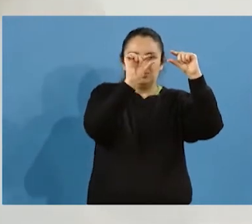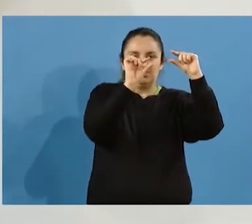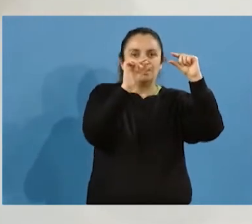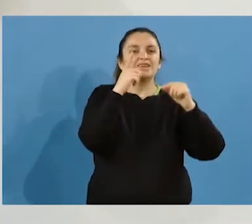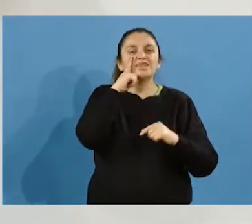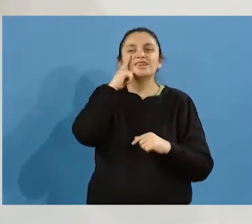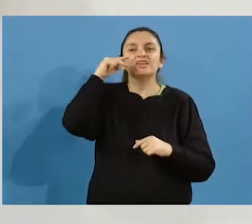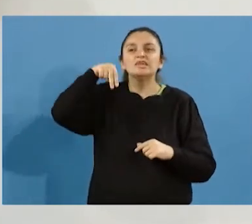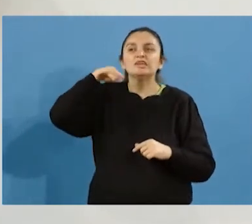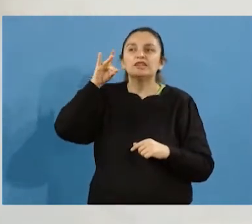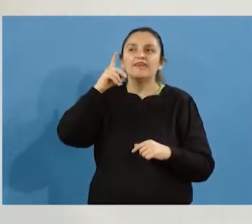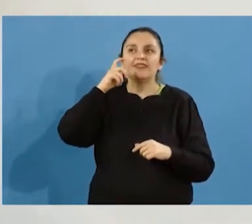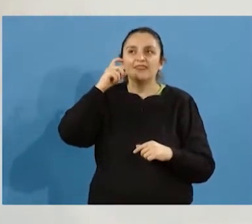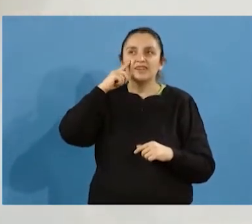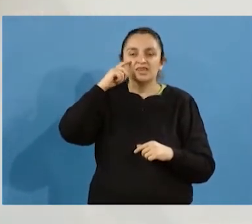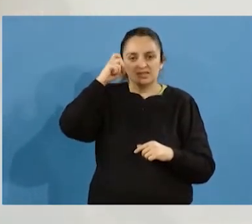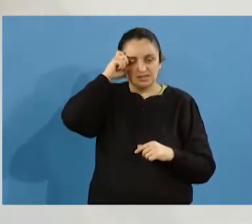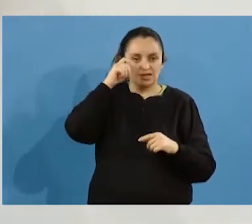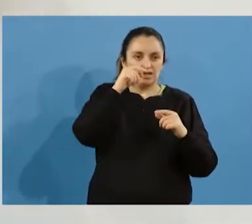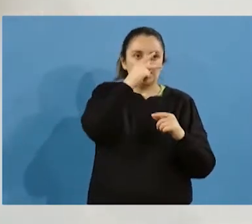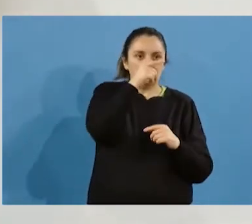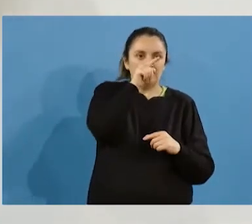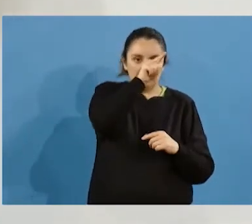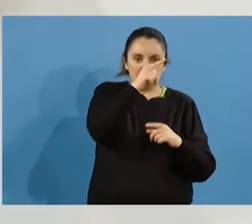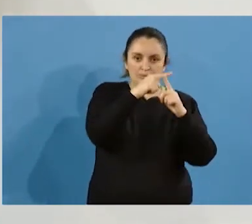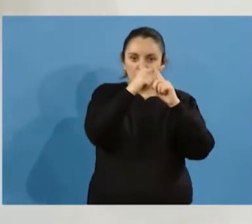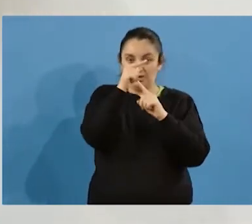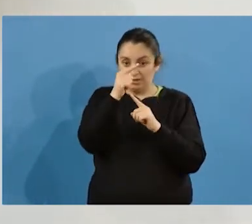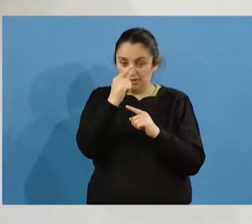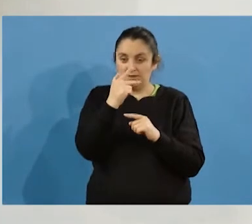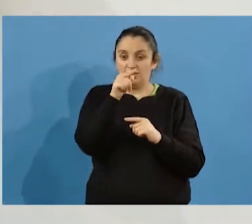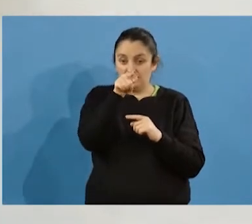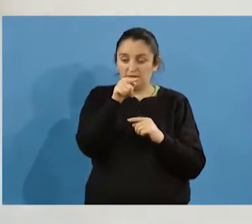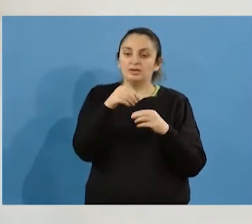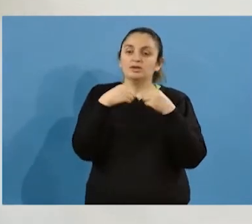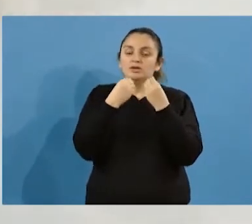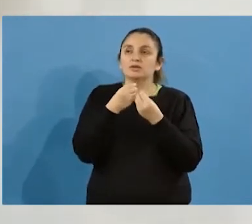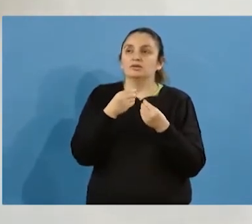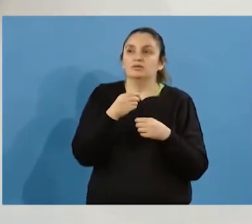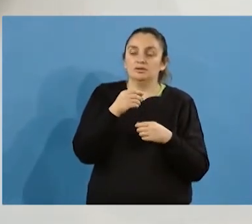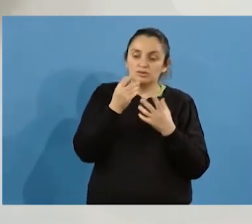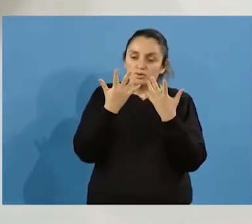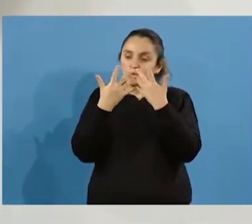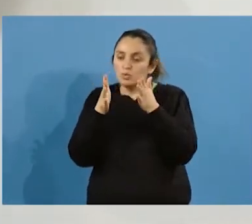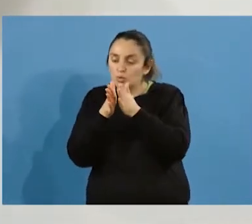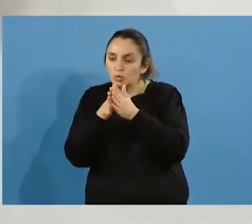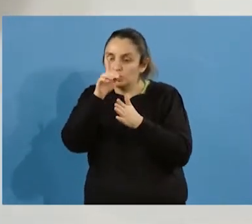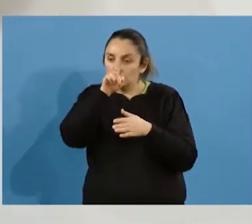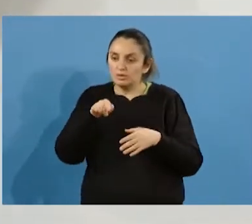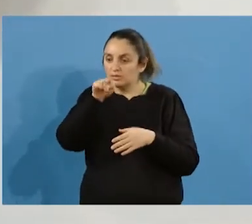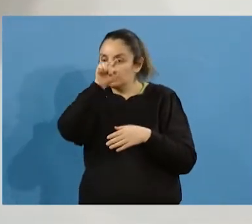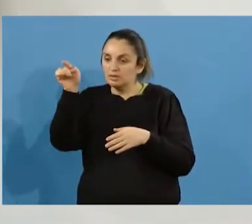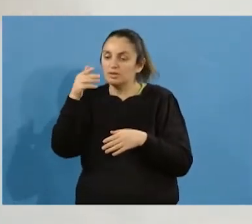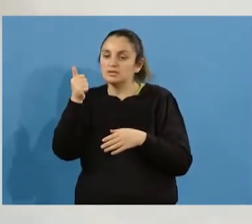la raíz en una raíz está de 64 y la raíz está en 64 es 2 y he